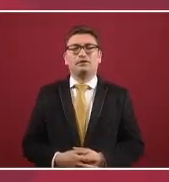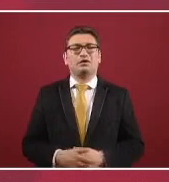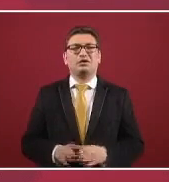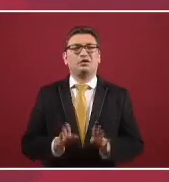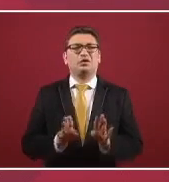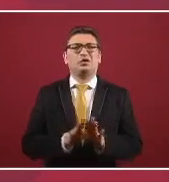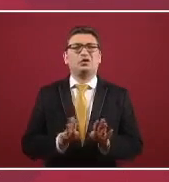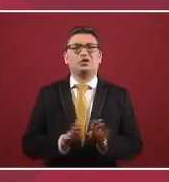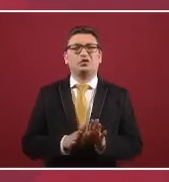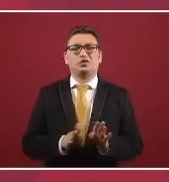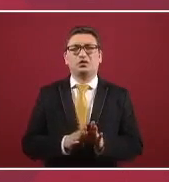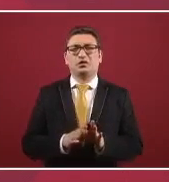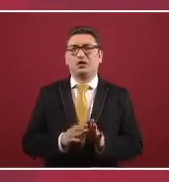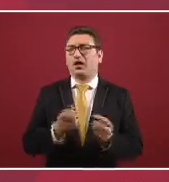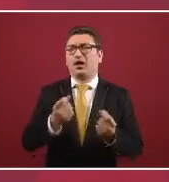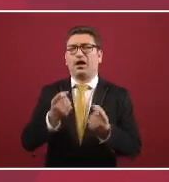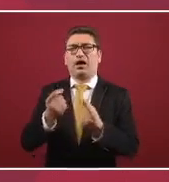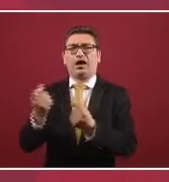tomar muy en cuenta eso.